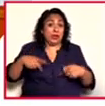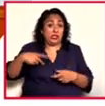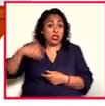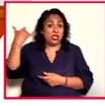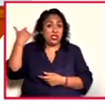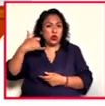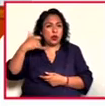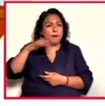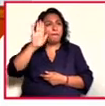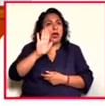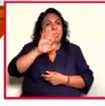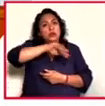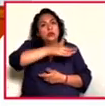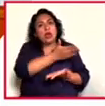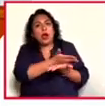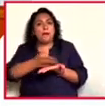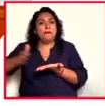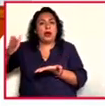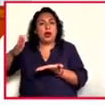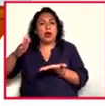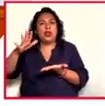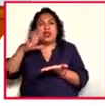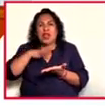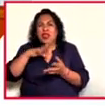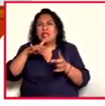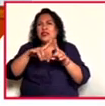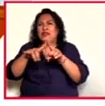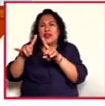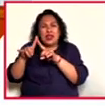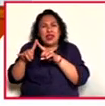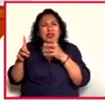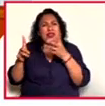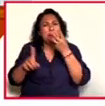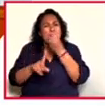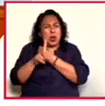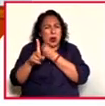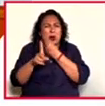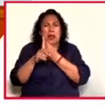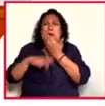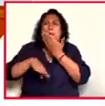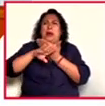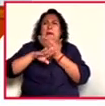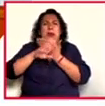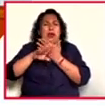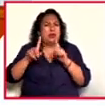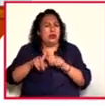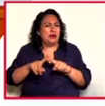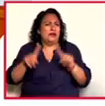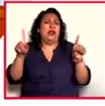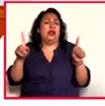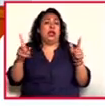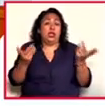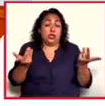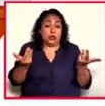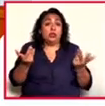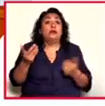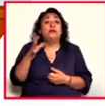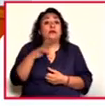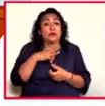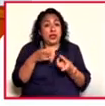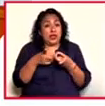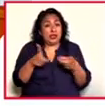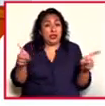canal, enfrentando de distinta manera estos fenómenos. Así que tienen un desarrollo